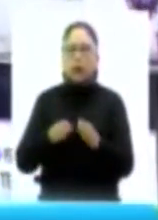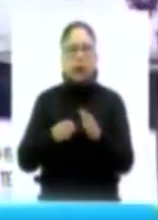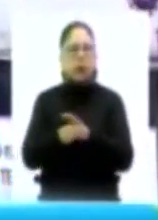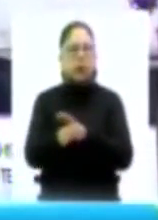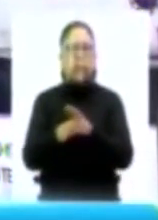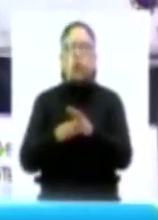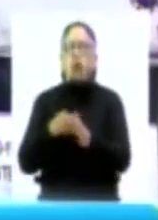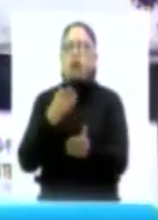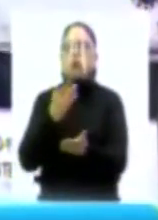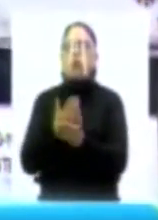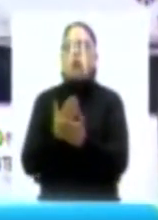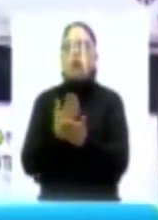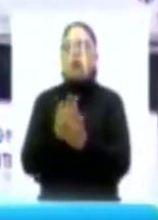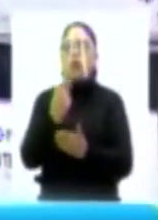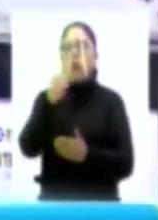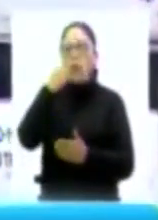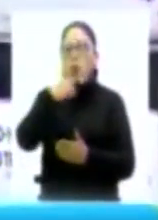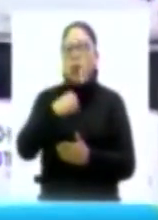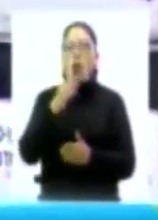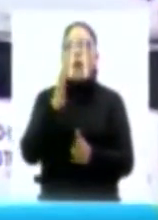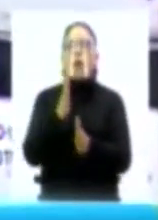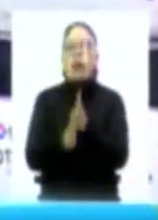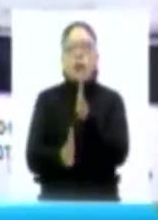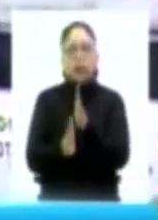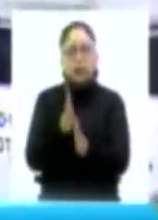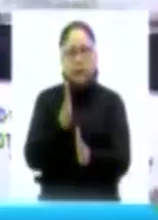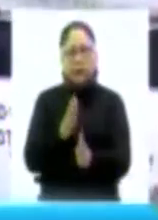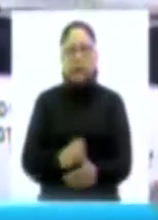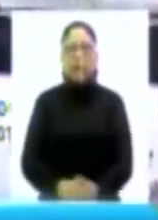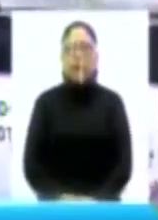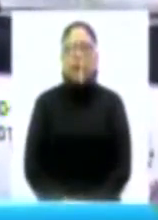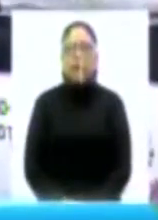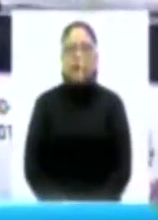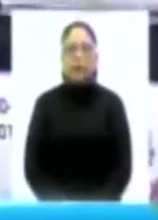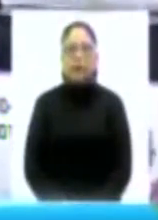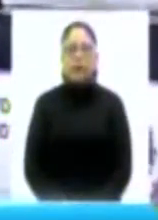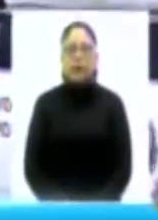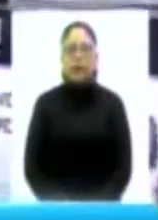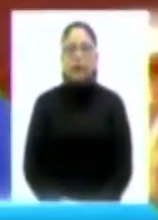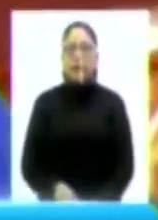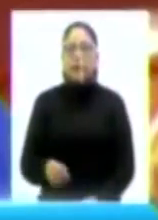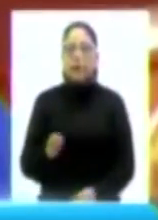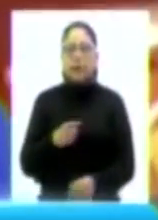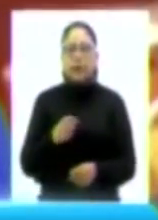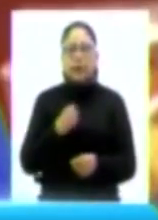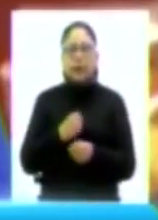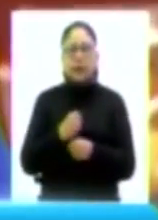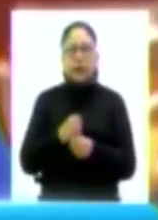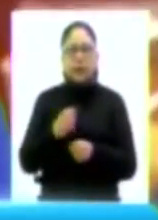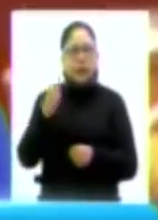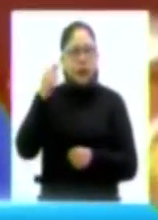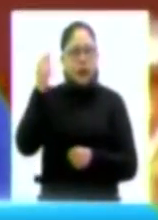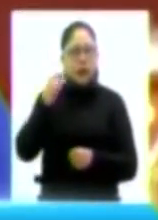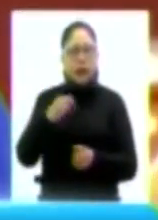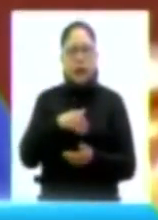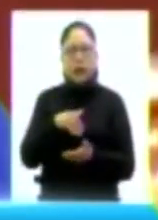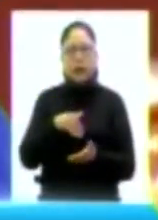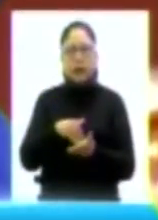pruebas de forma gratuita. Este es el trabajo que se hace desde el gobierno central